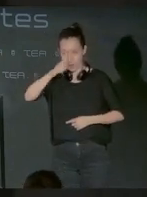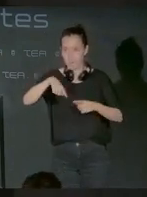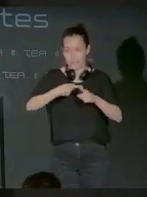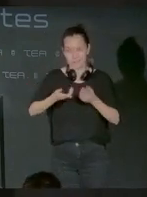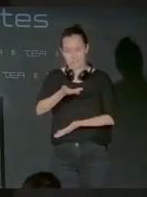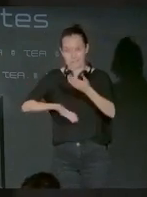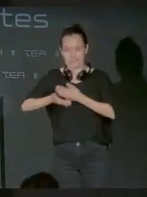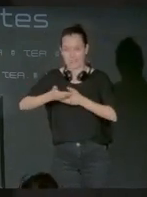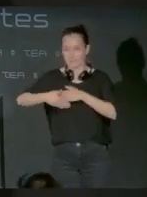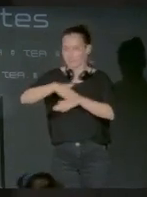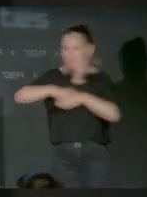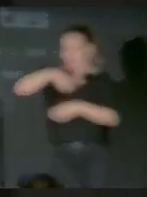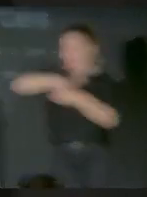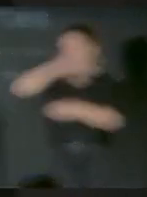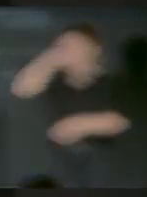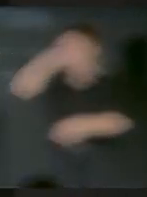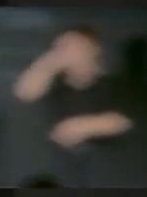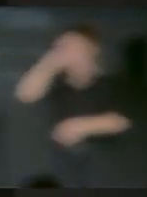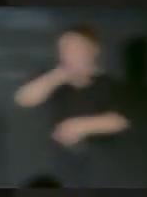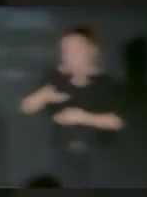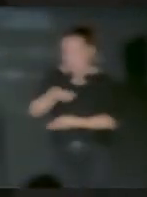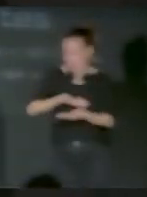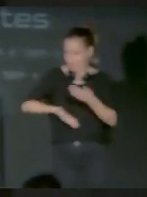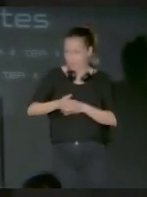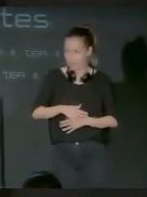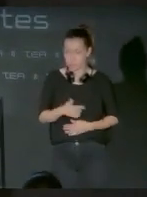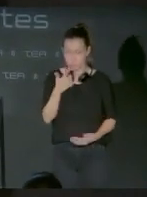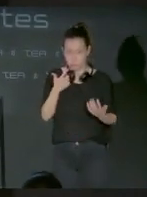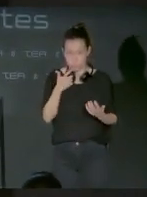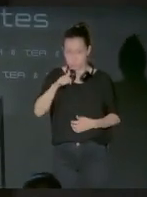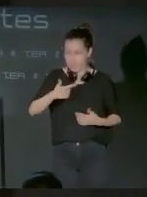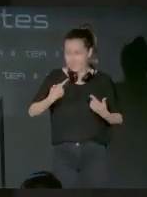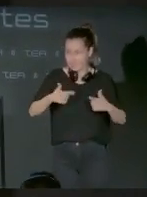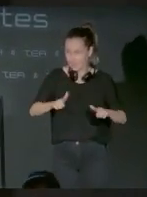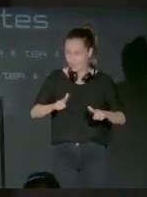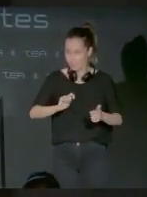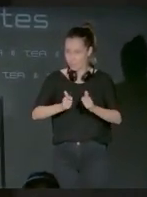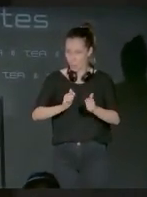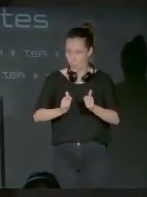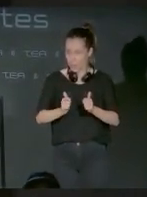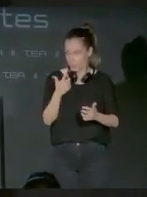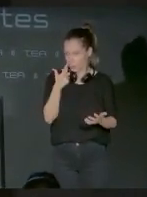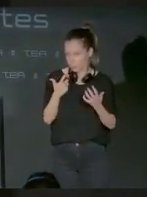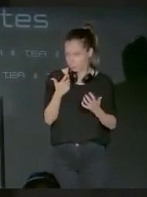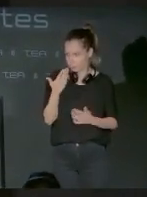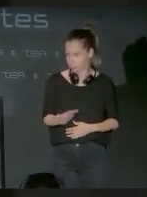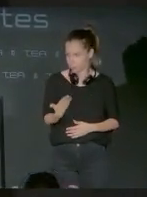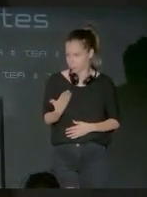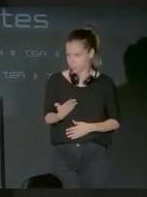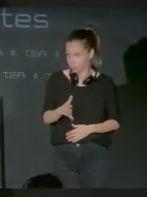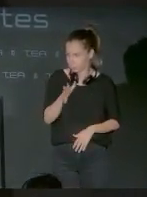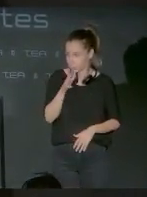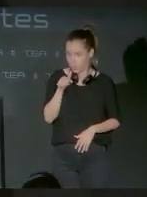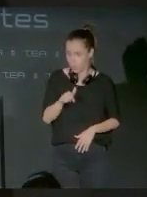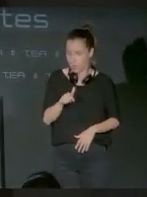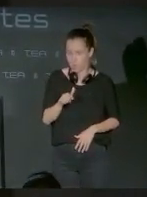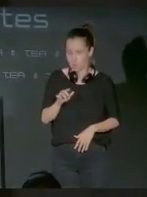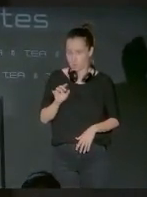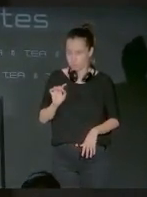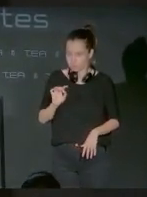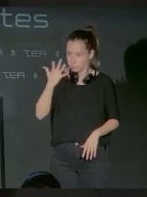cultura donde se pone de manifiesto la gran importancia del sector de los videojuegos como uno de los grandes industrias creativas